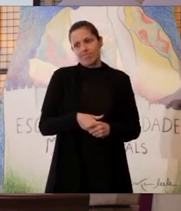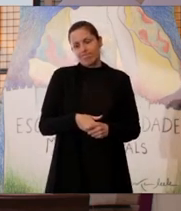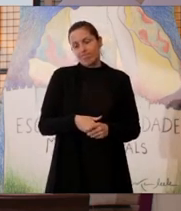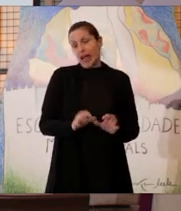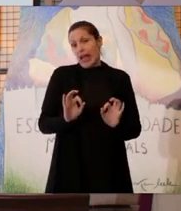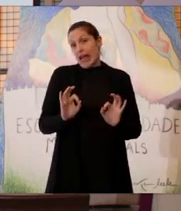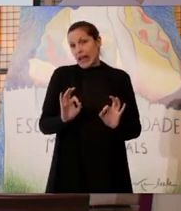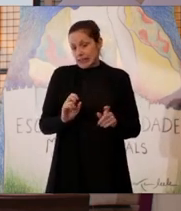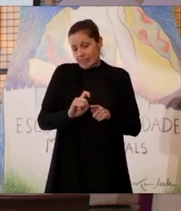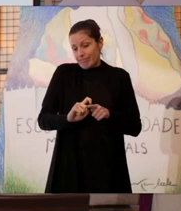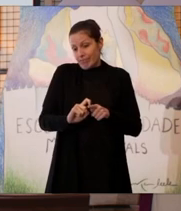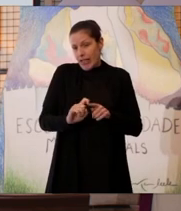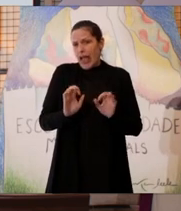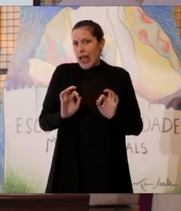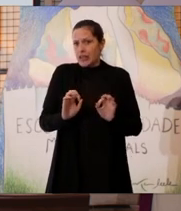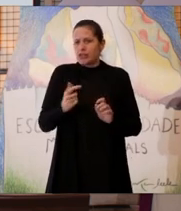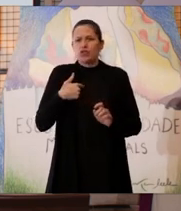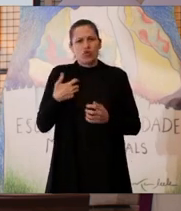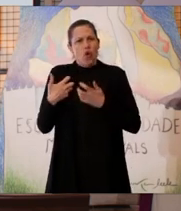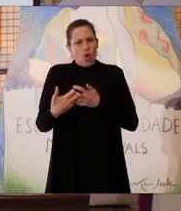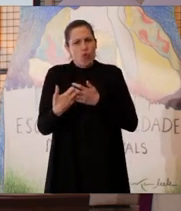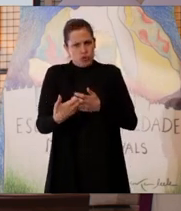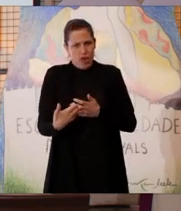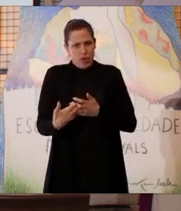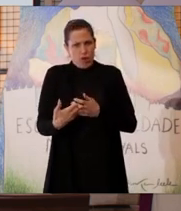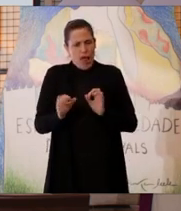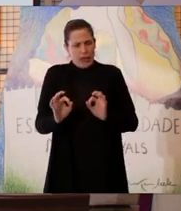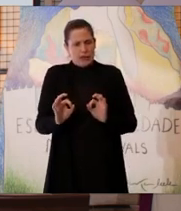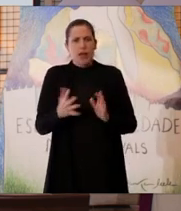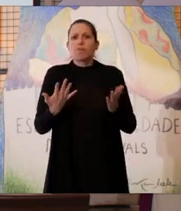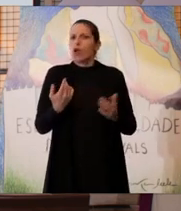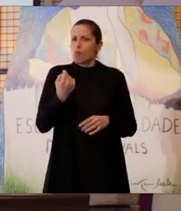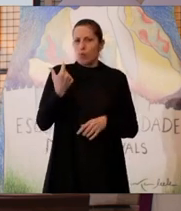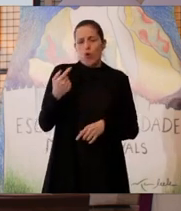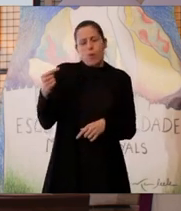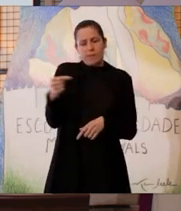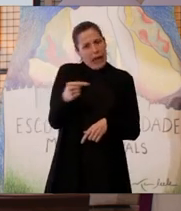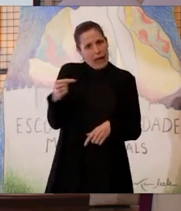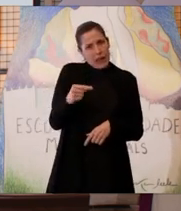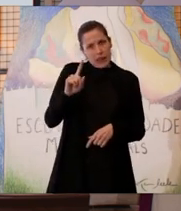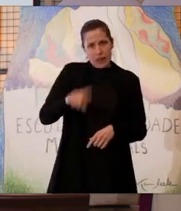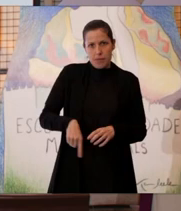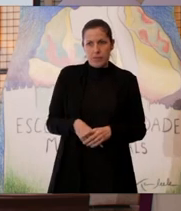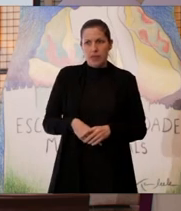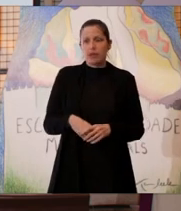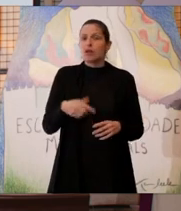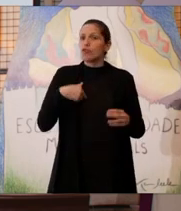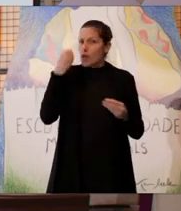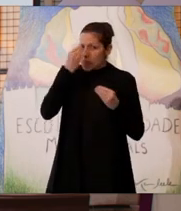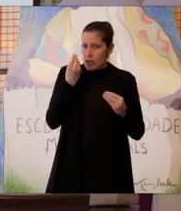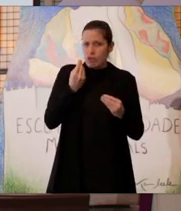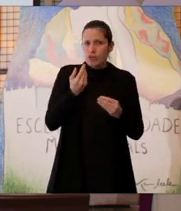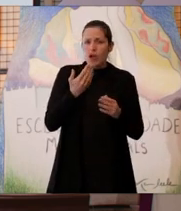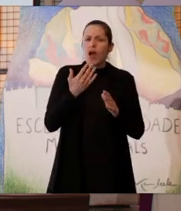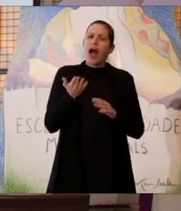cualquiera que me conozca sabe que lucho pero soy un poco pesimista porque creo que avanzamos por unos por un lado lo hemos hablado antes en la comida estamos